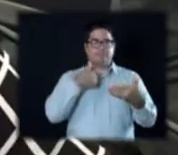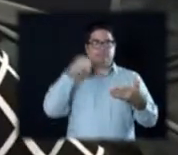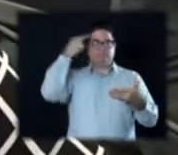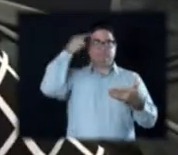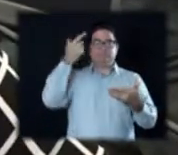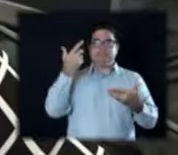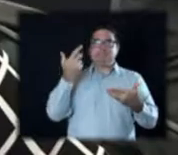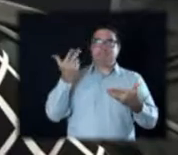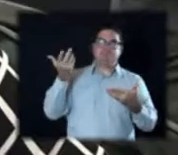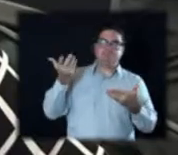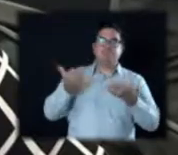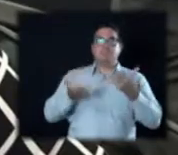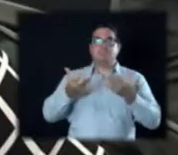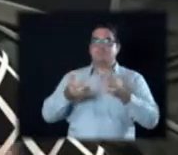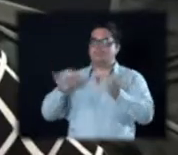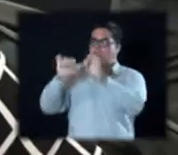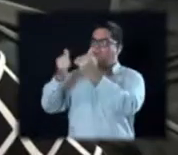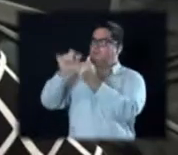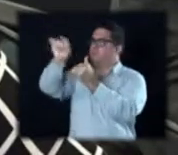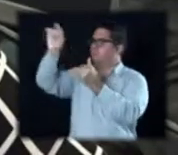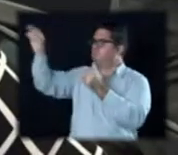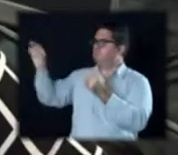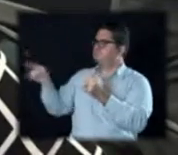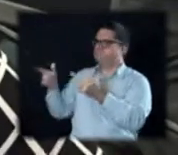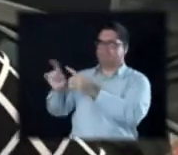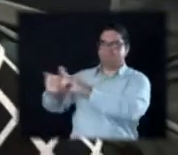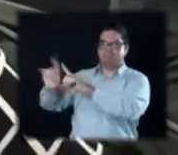para distintas entidades.